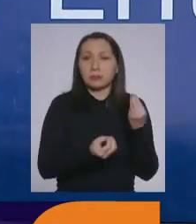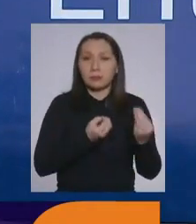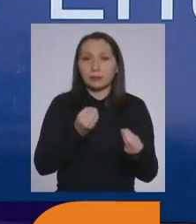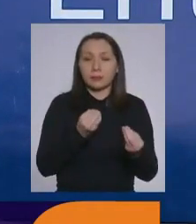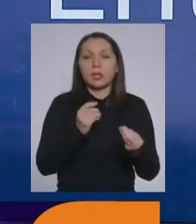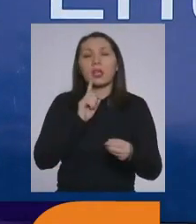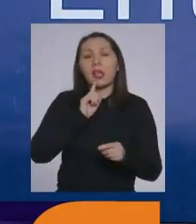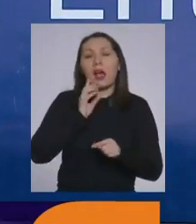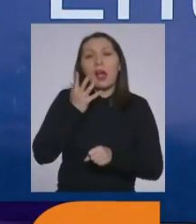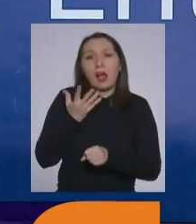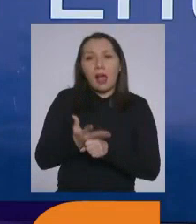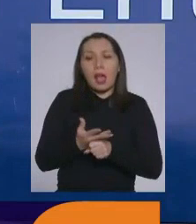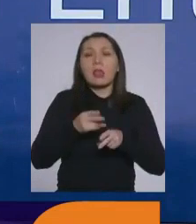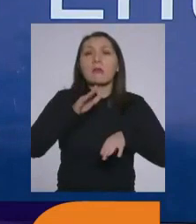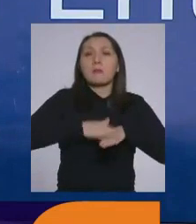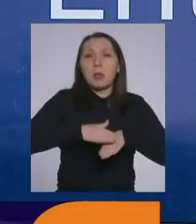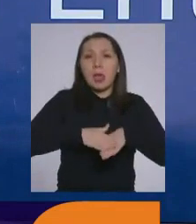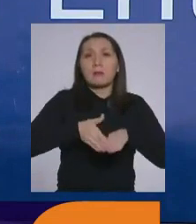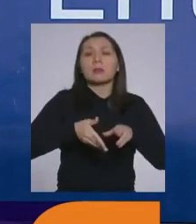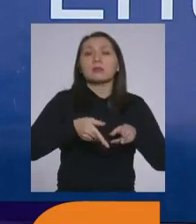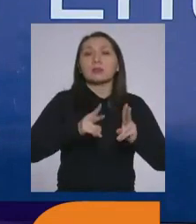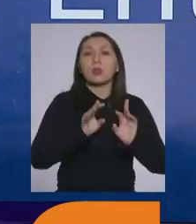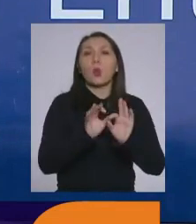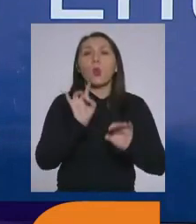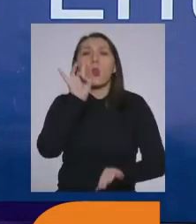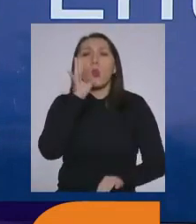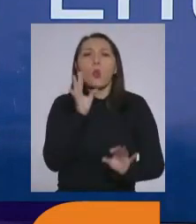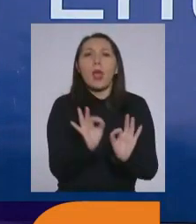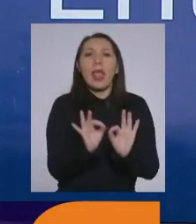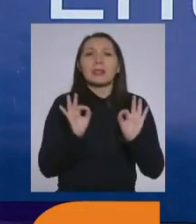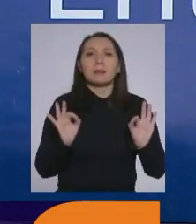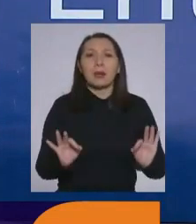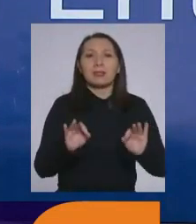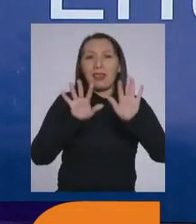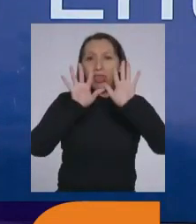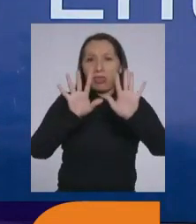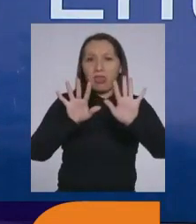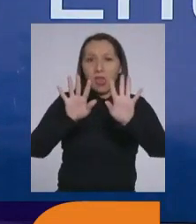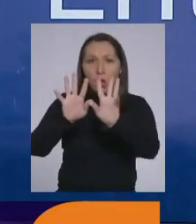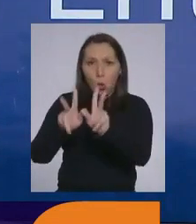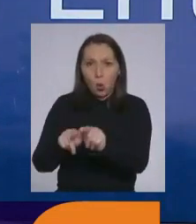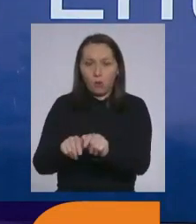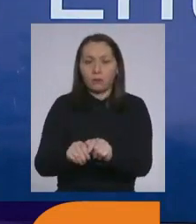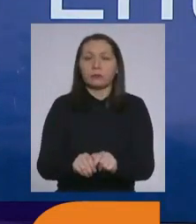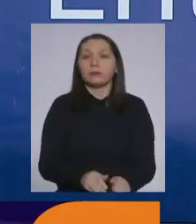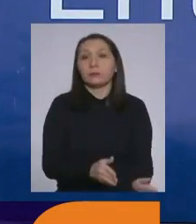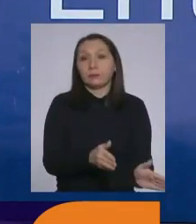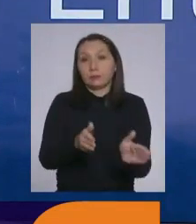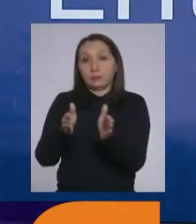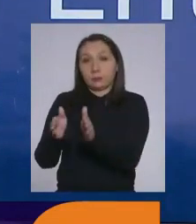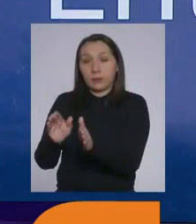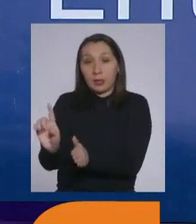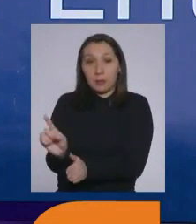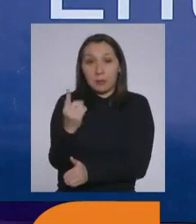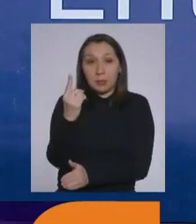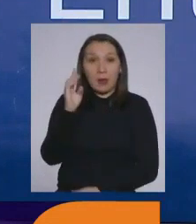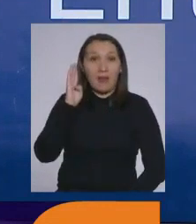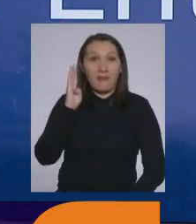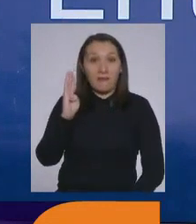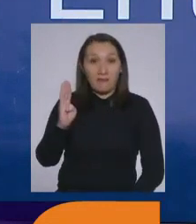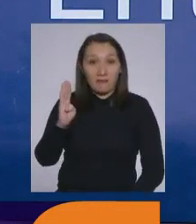tanto, tendrán el permiso único especial 10 clubes. Y en el caso de la